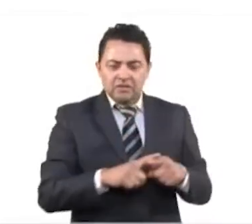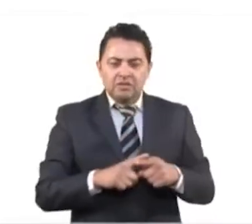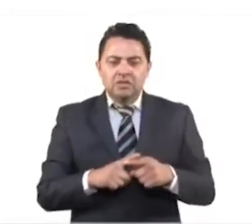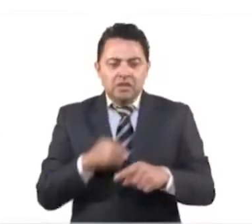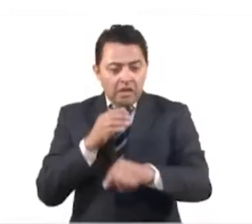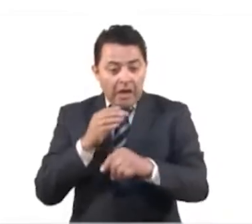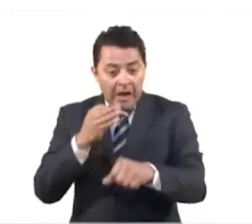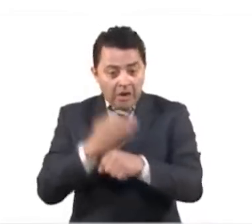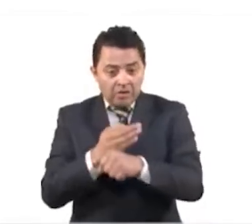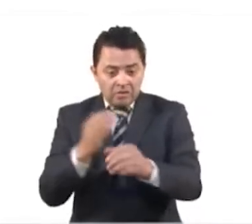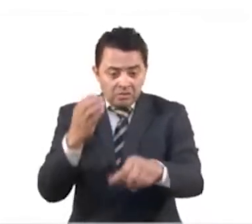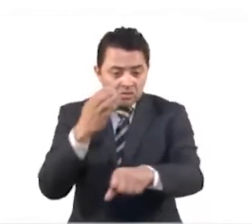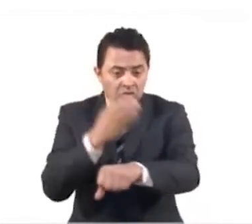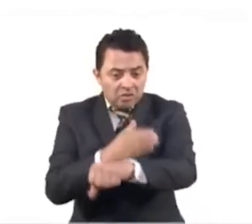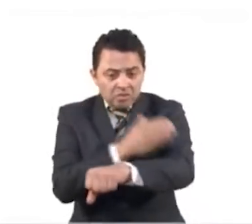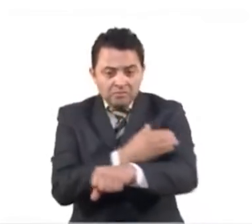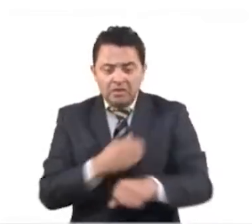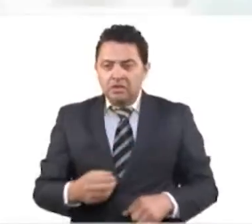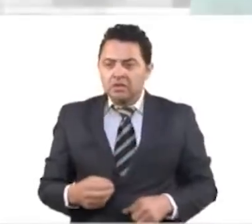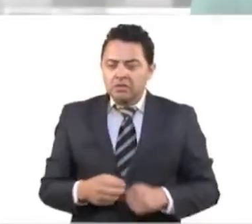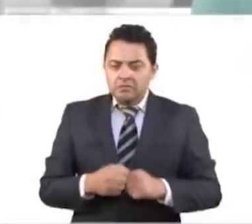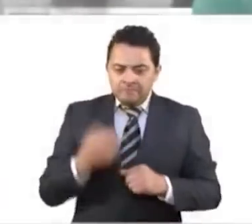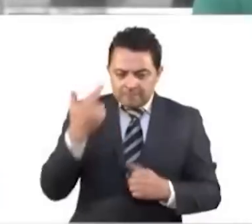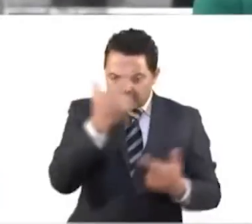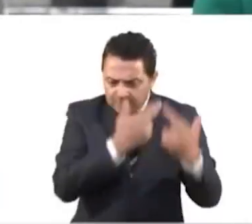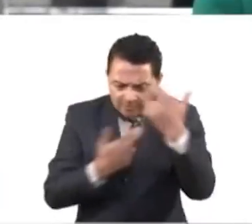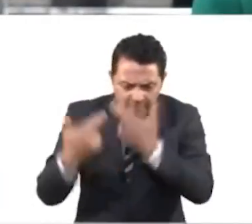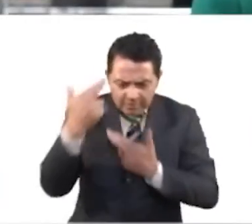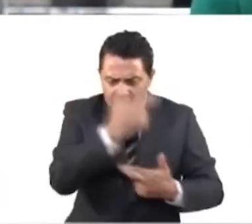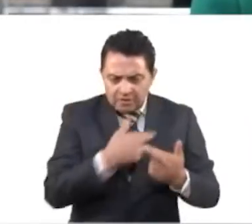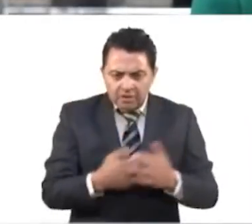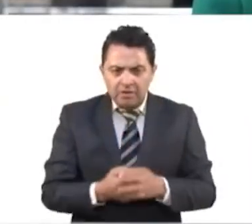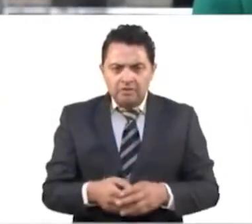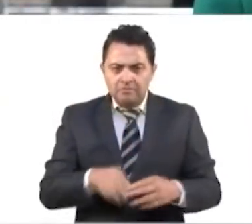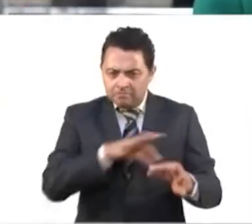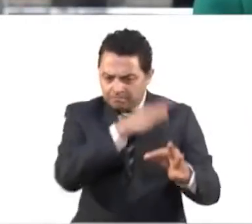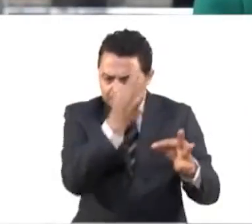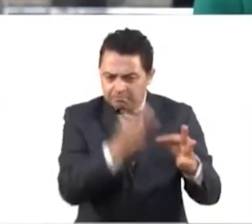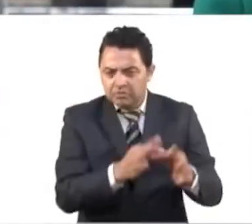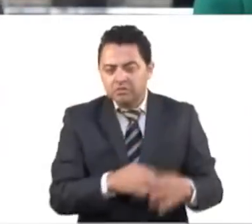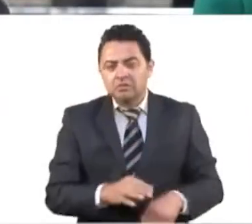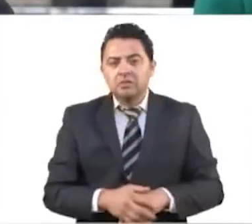este trabajo y en dar la evaluación y reconocimiento